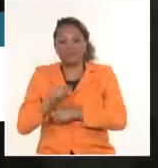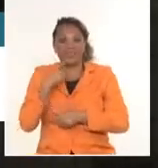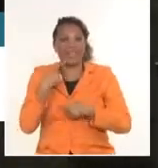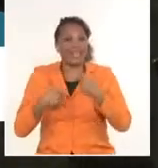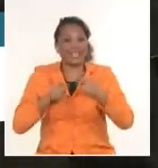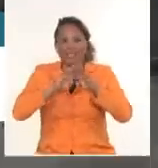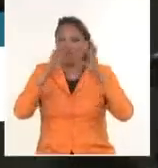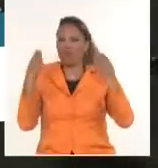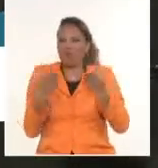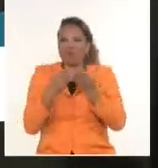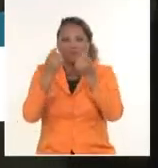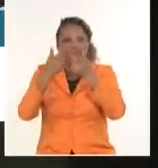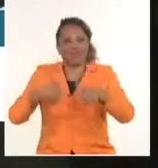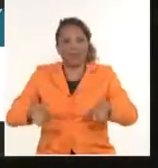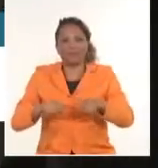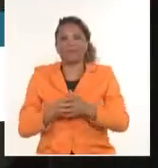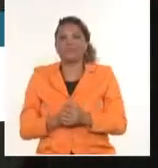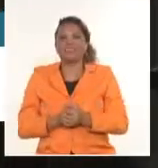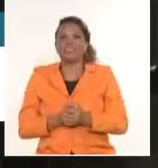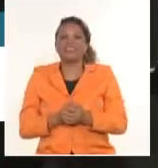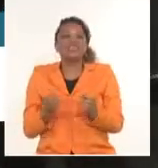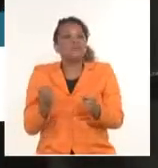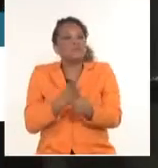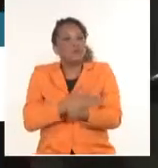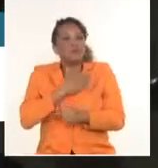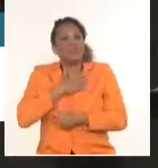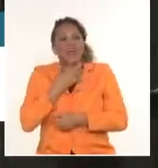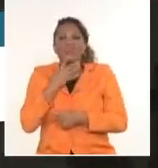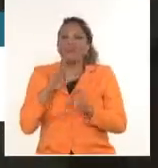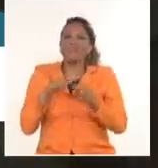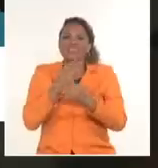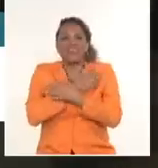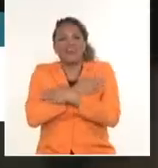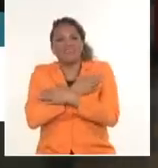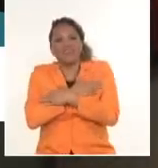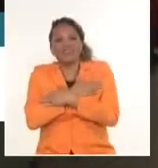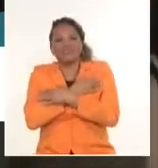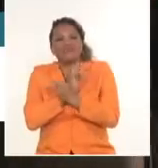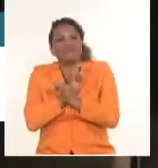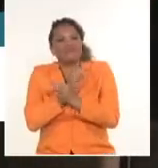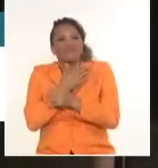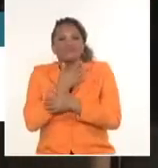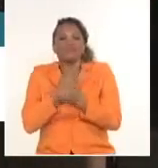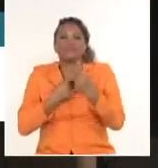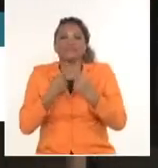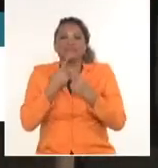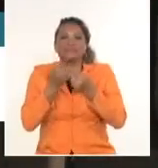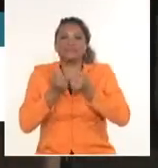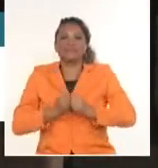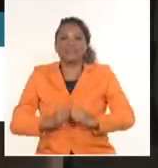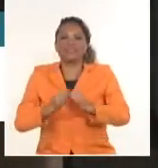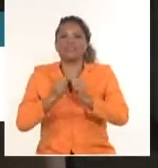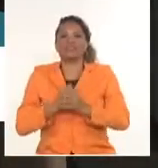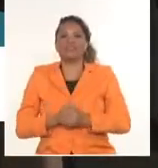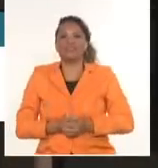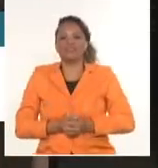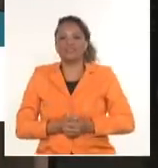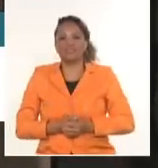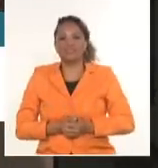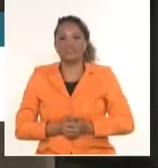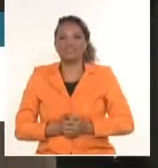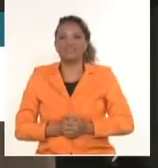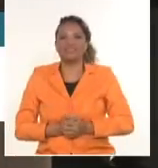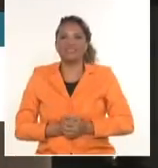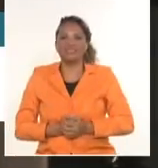son campeones. Un poco emocionado le decía a la audiencia, a ver ese abrazo, porque es el abrazo digo, del pueblo de Cuba a Mijaín,